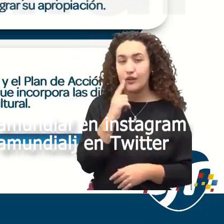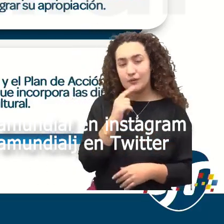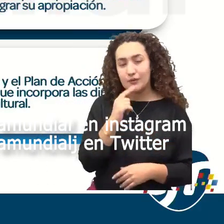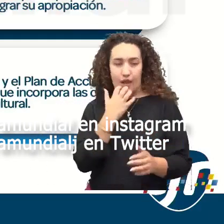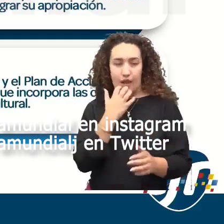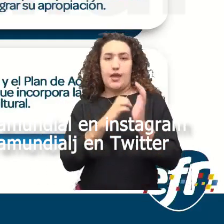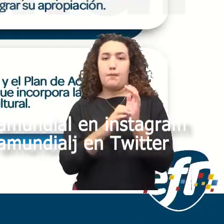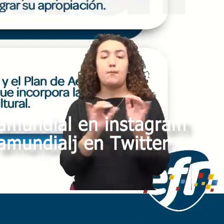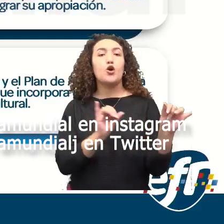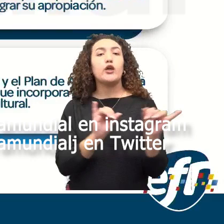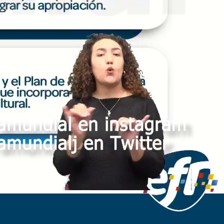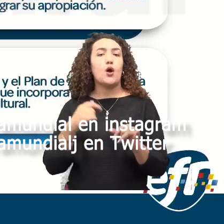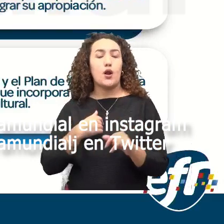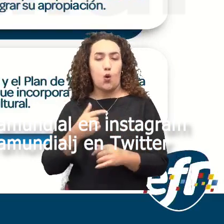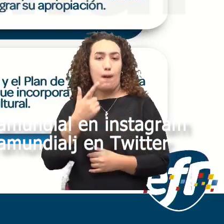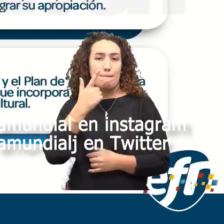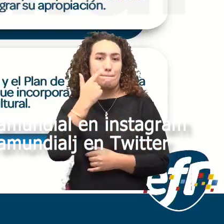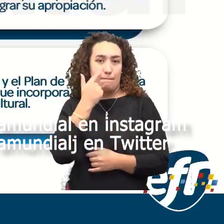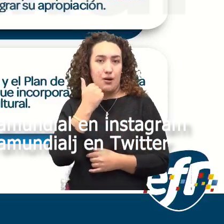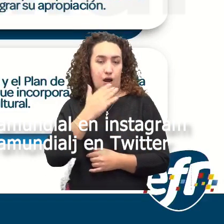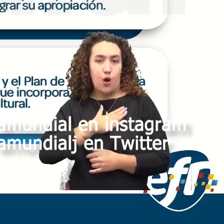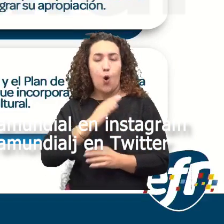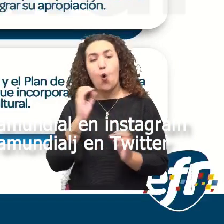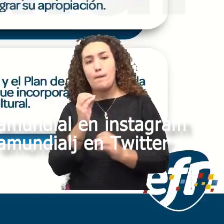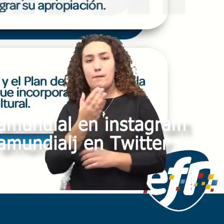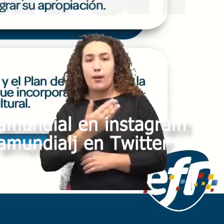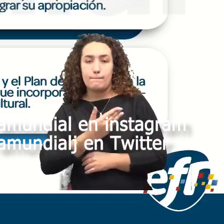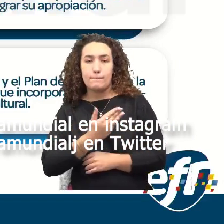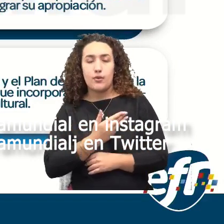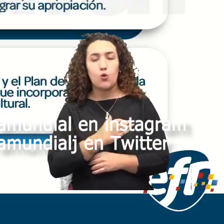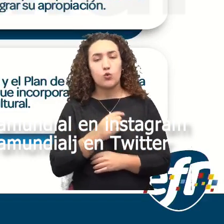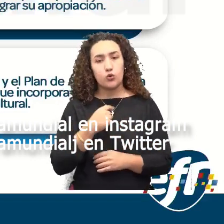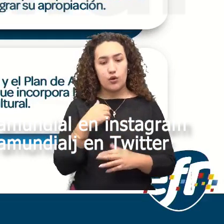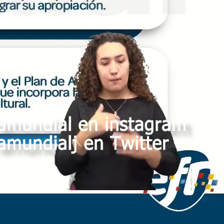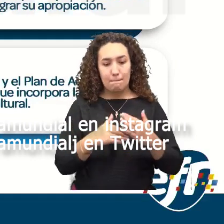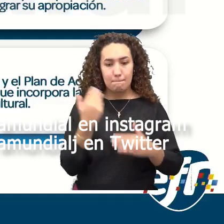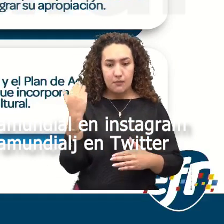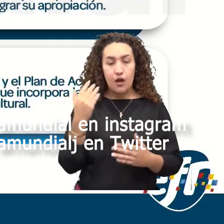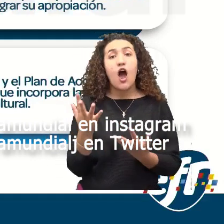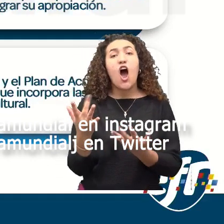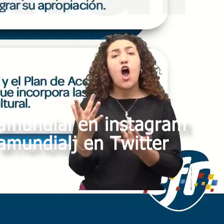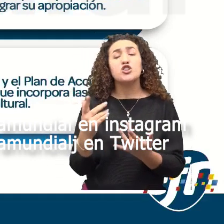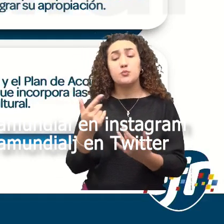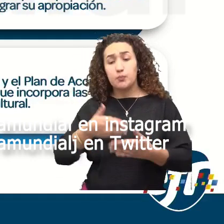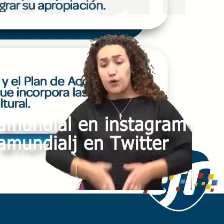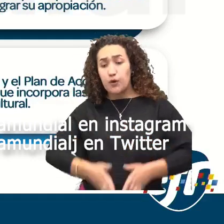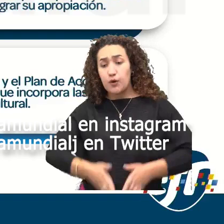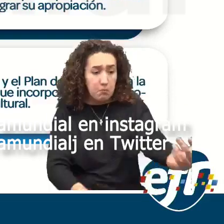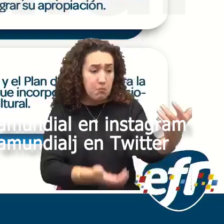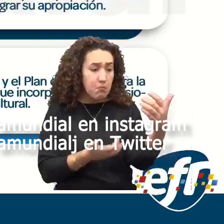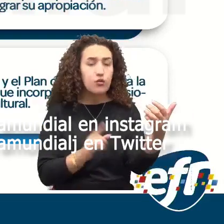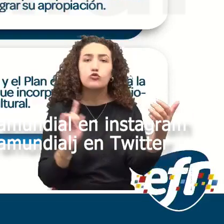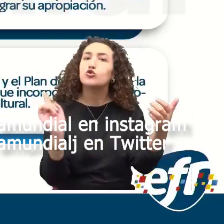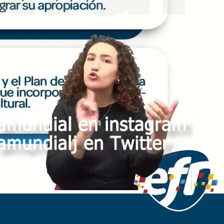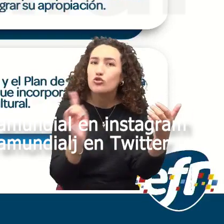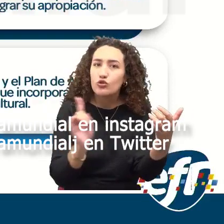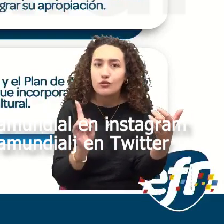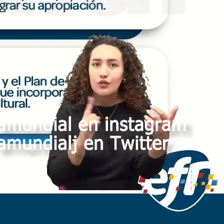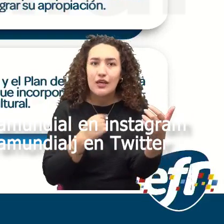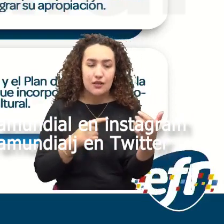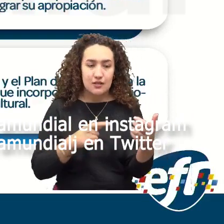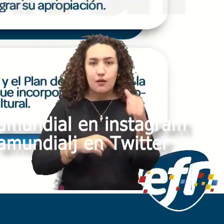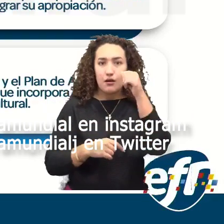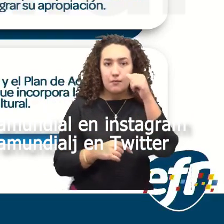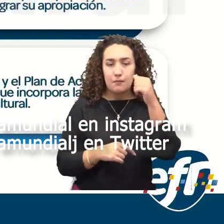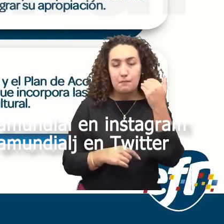a ser papá. Desde el primer momento en que uno sabe que es papá, se prepara para la llegada de su hijo y cambia su rol en la vida y